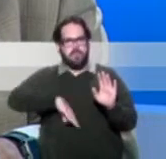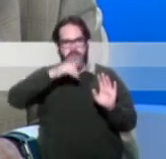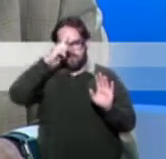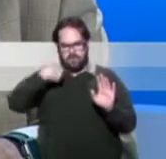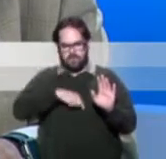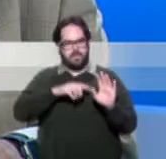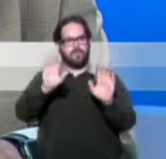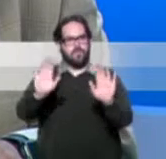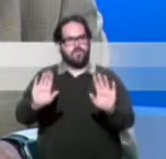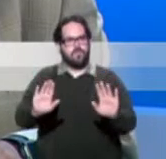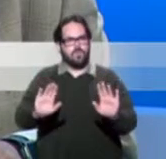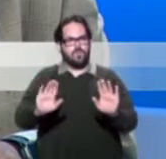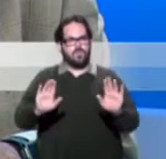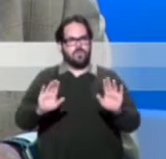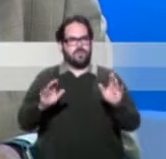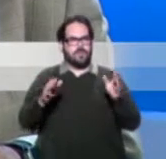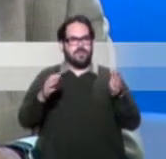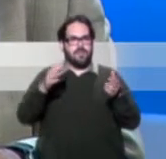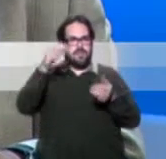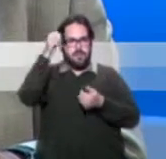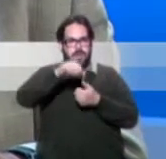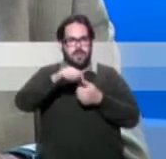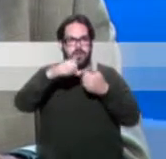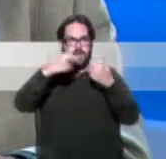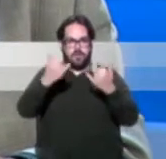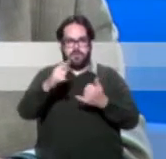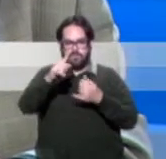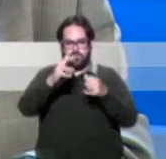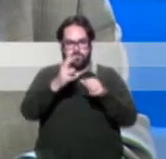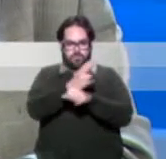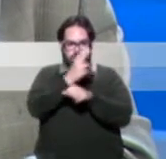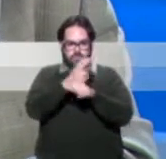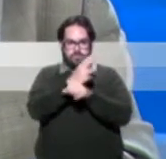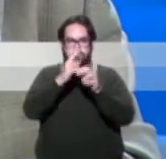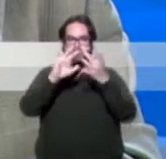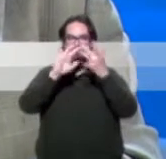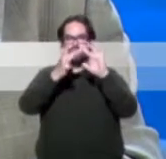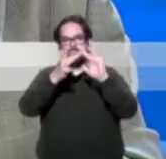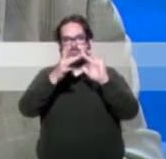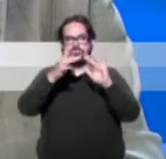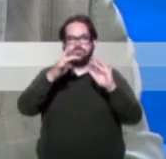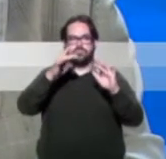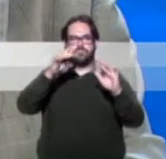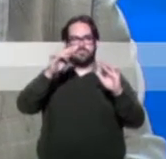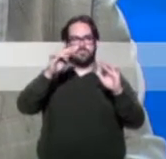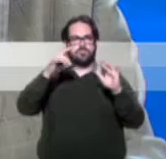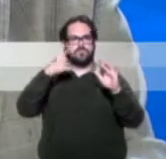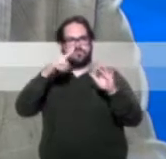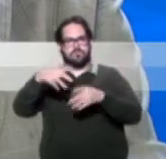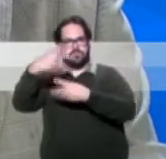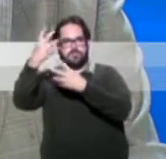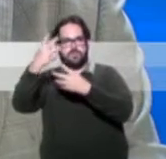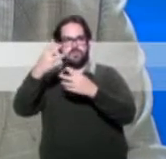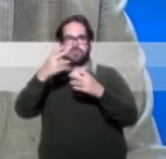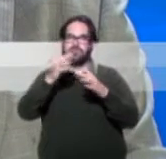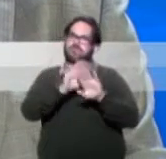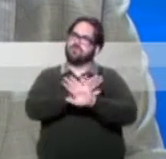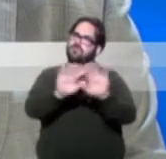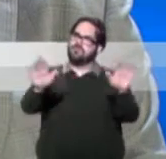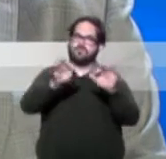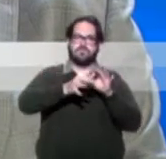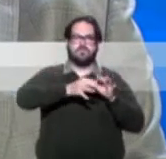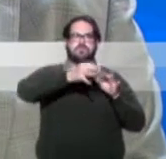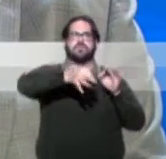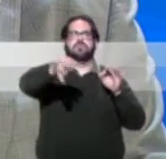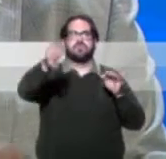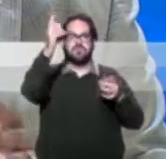tienes una variable nueva en la ecuación, que es el que estás usando el sistema electrónico de Hacienda. Así que no lo dejes para el final. O sea, no lo dejes para el 15 a las 8 de la noche,